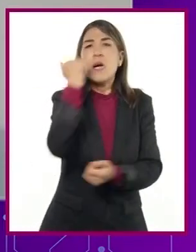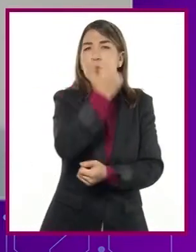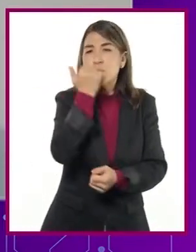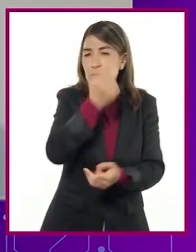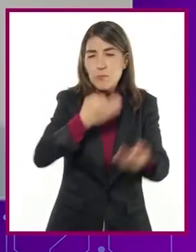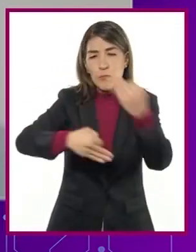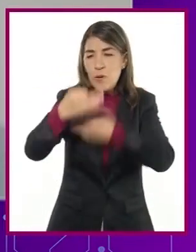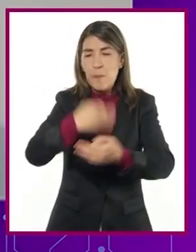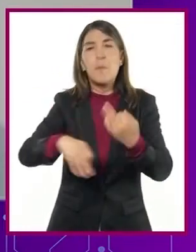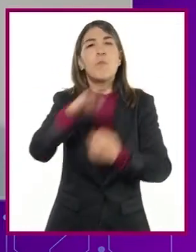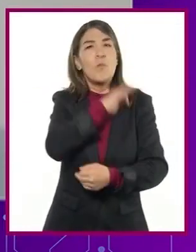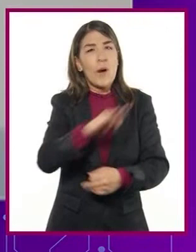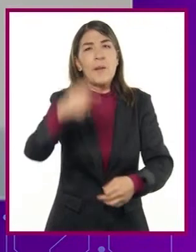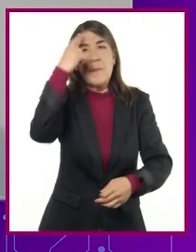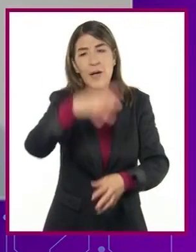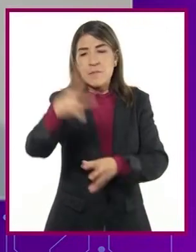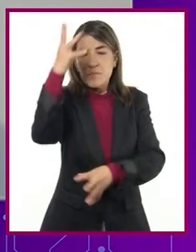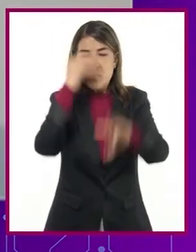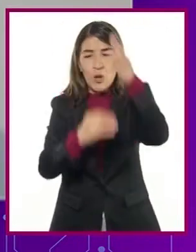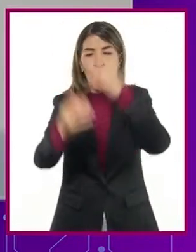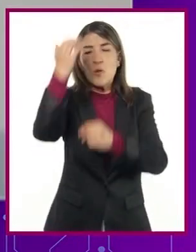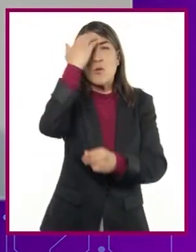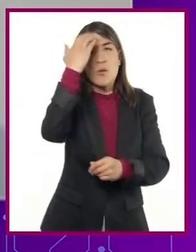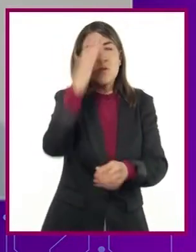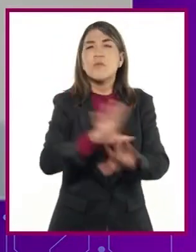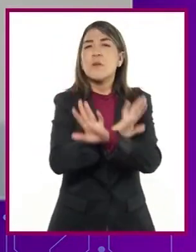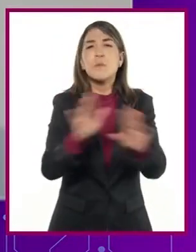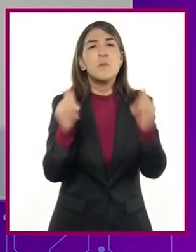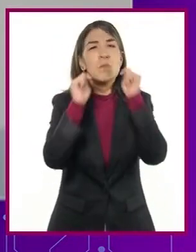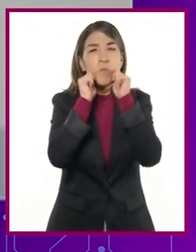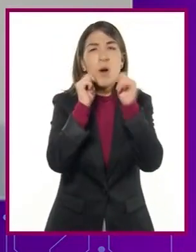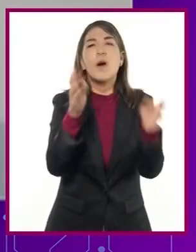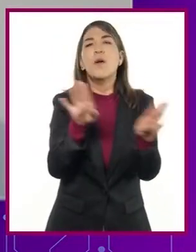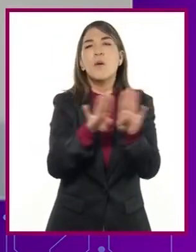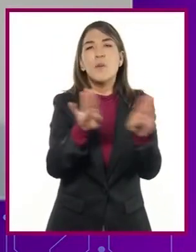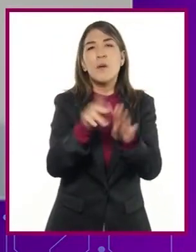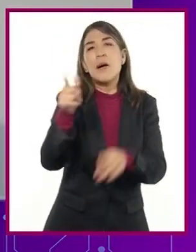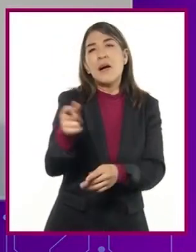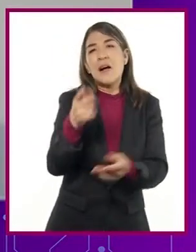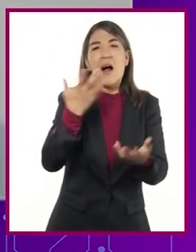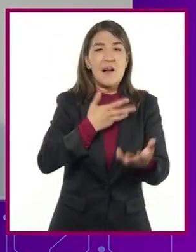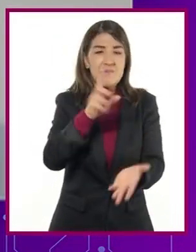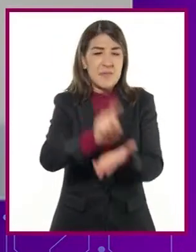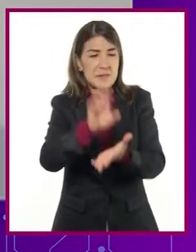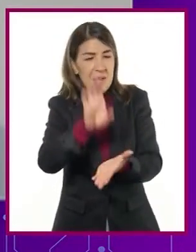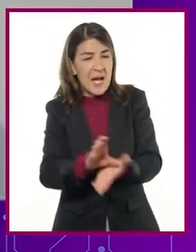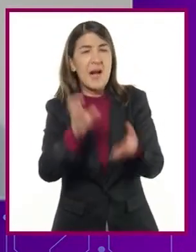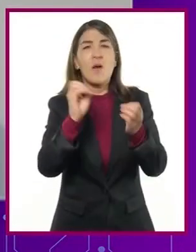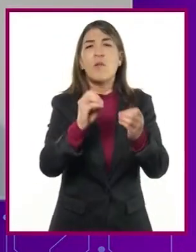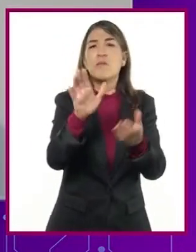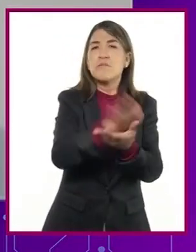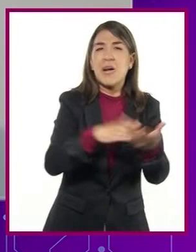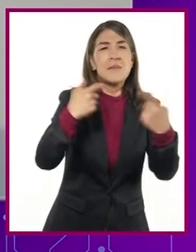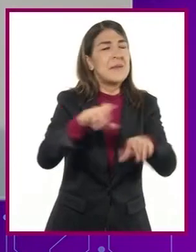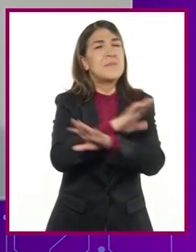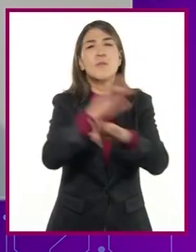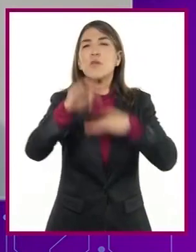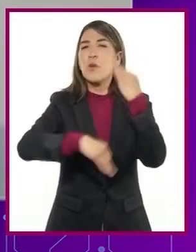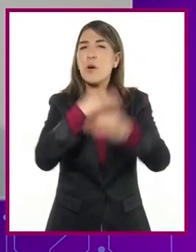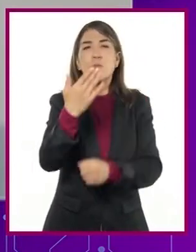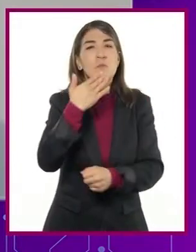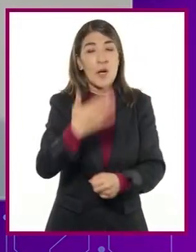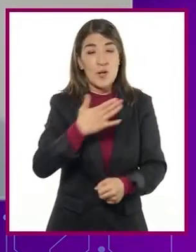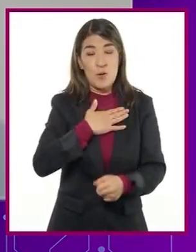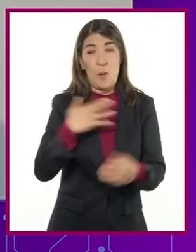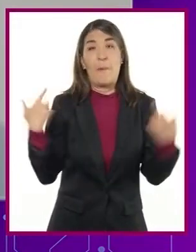tienen la oportunidad de acceder al conocimiento sin importar la condición humana que presentan. Ser profesora de una institución